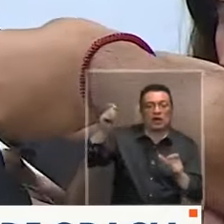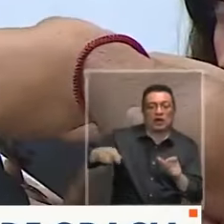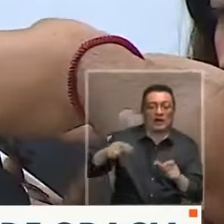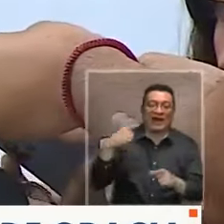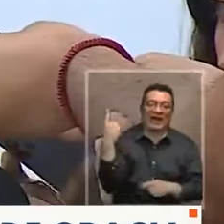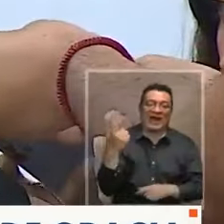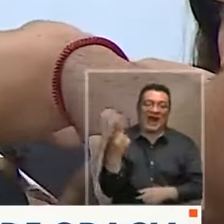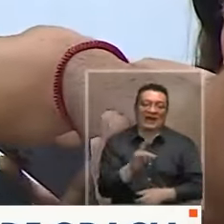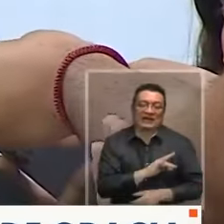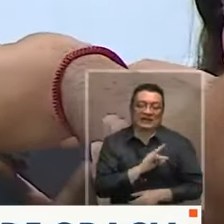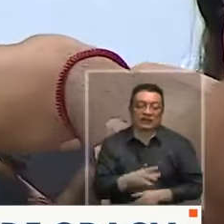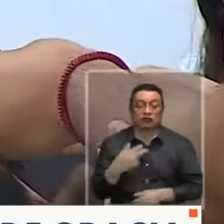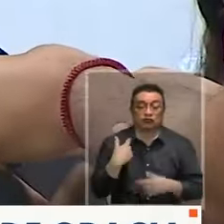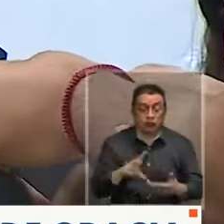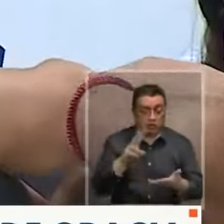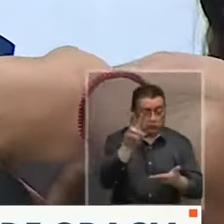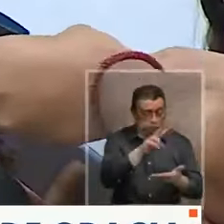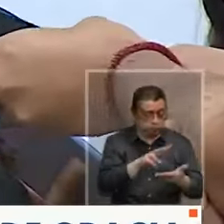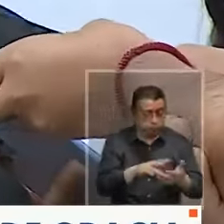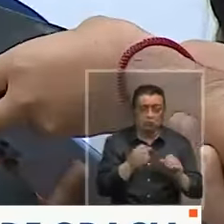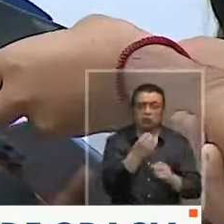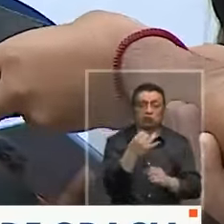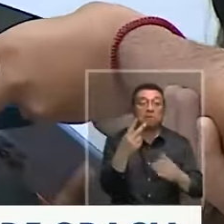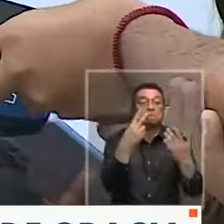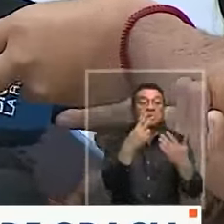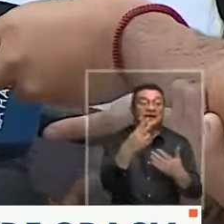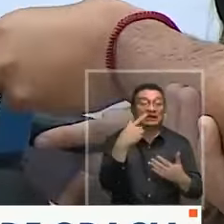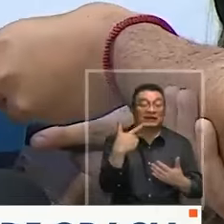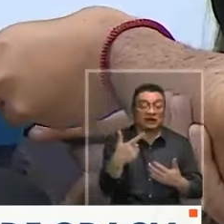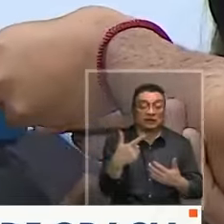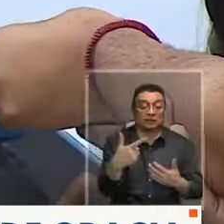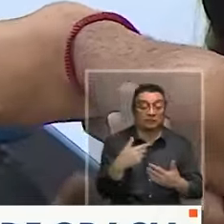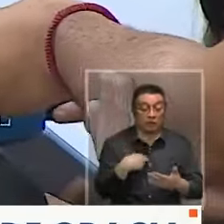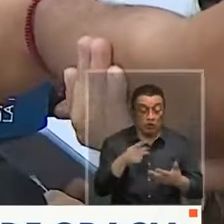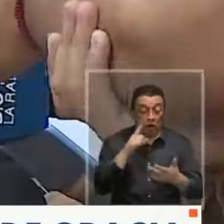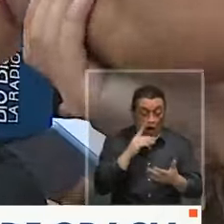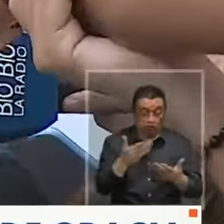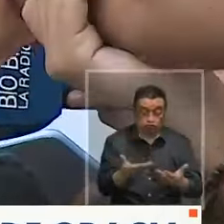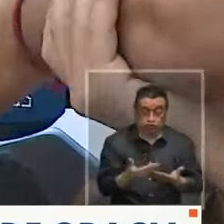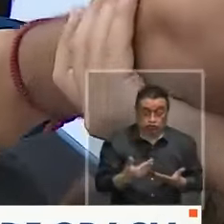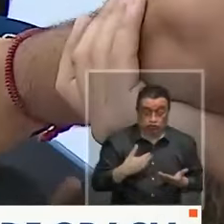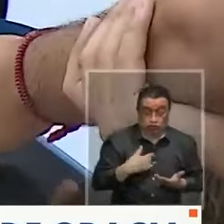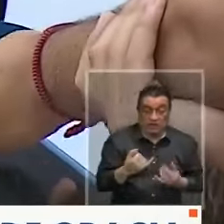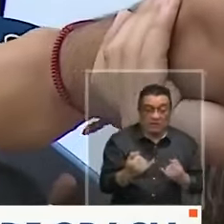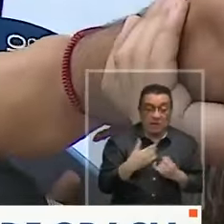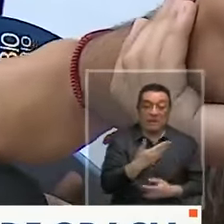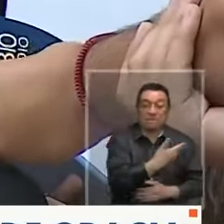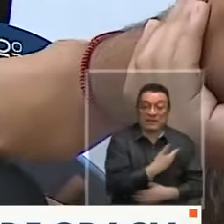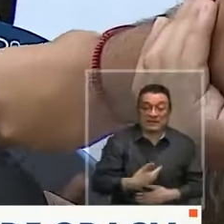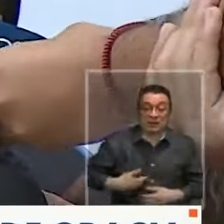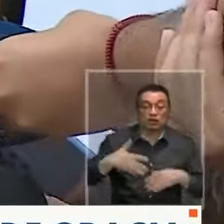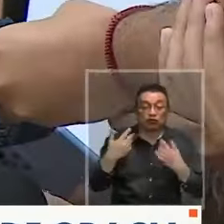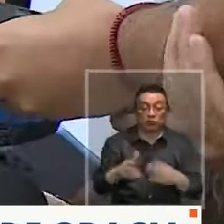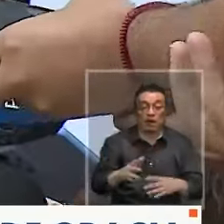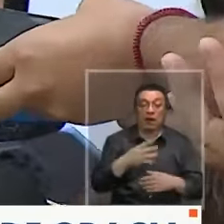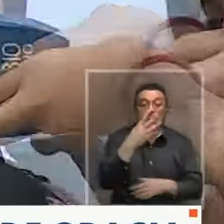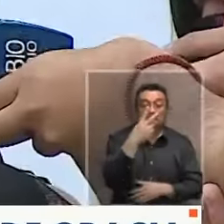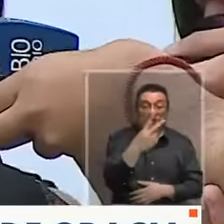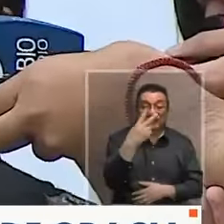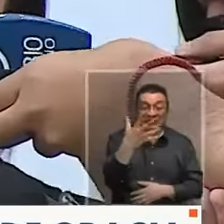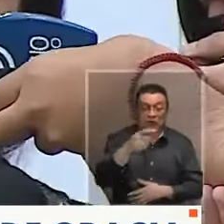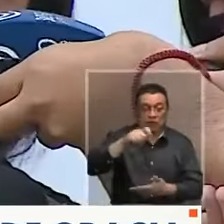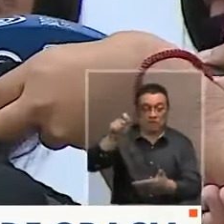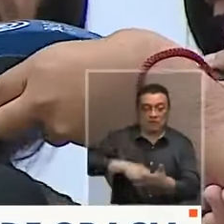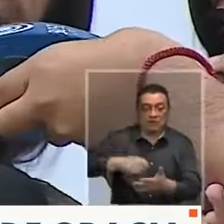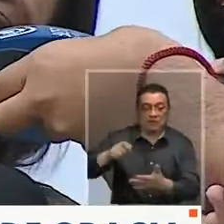he leído el número de 27 la información que yo dispongo es que el presidente ha decidido redocar 25